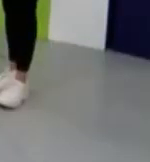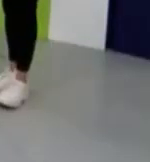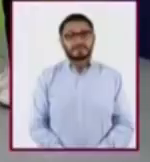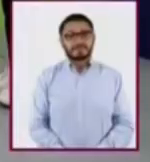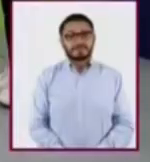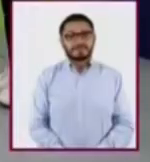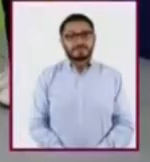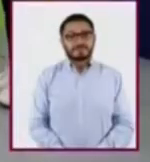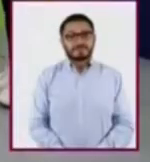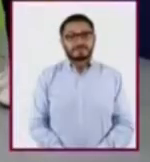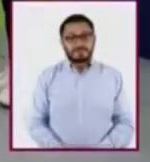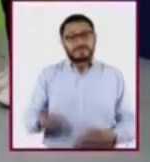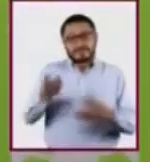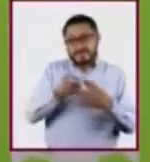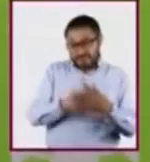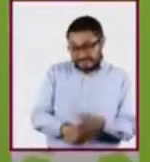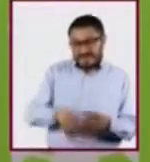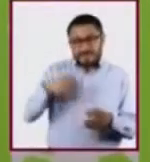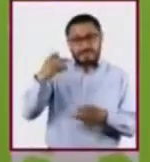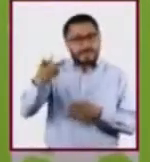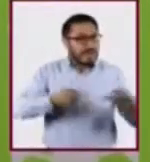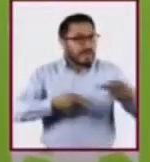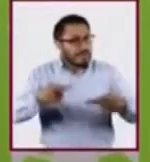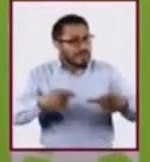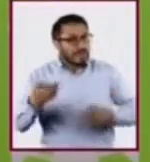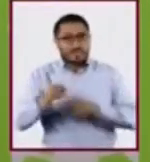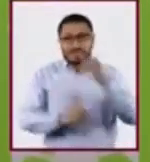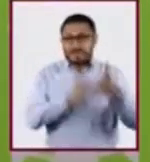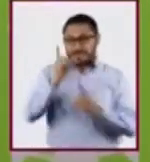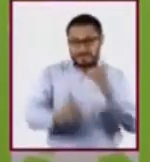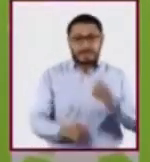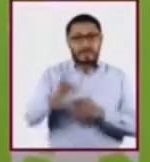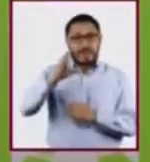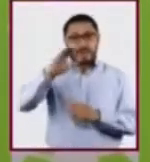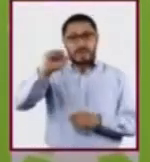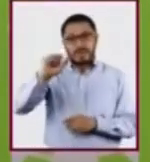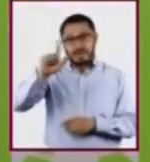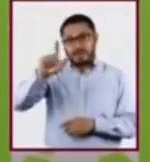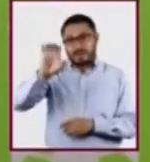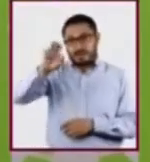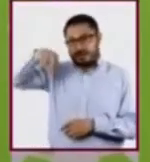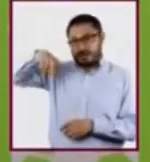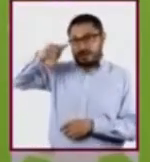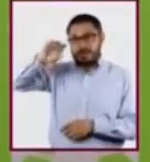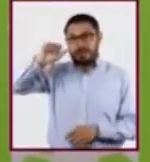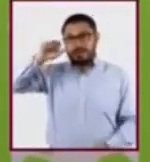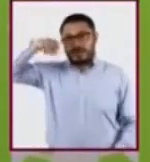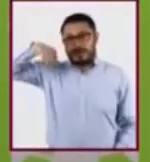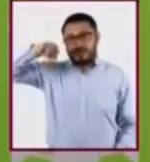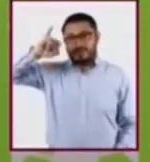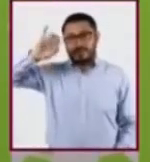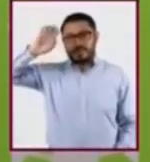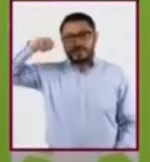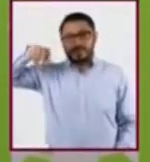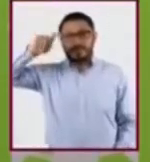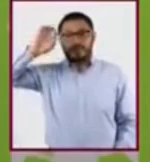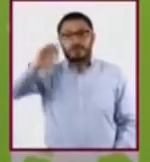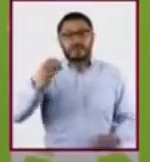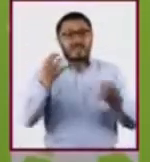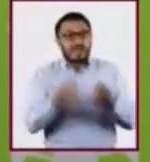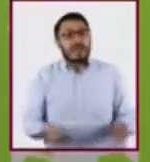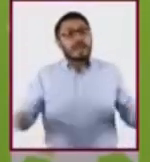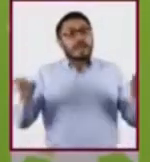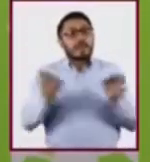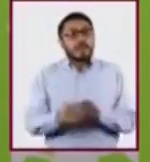Demos inicio a nuestro calentamiento. Les recuerdo que el calentamiento es una parte fundamental de nuestra sesión, ya que nos ayudará a lubricar